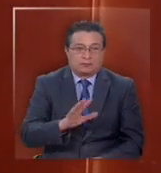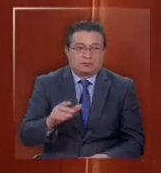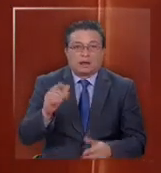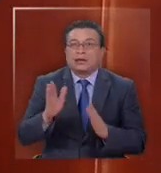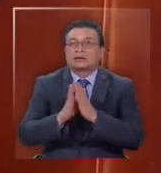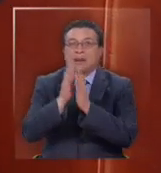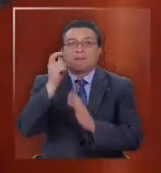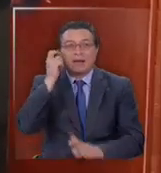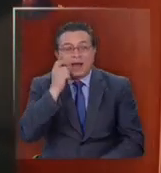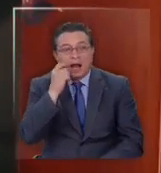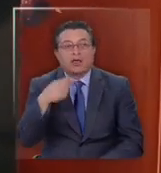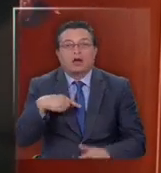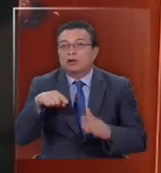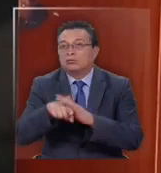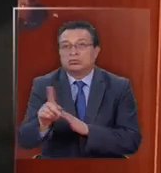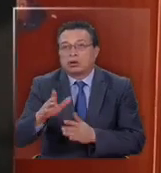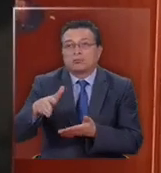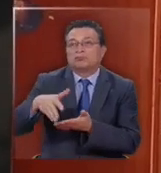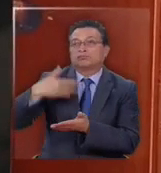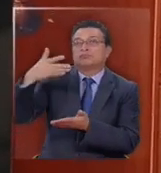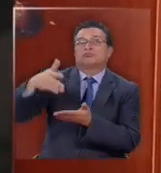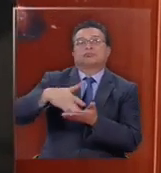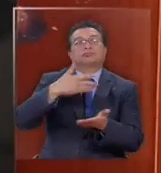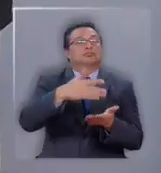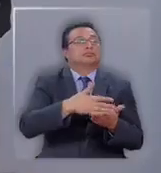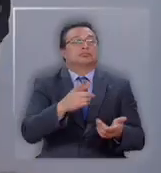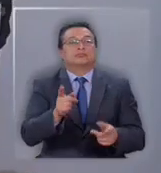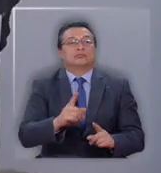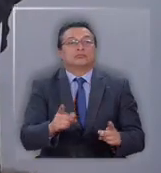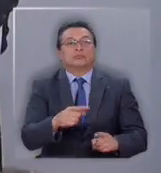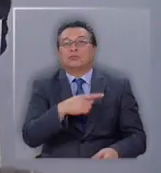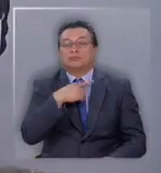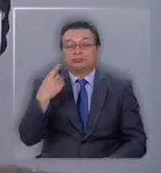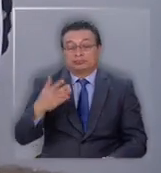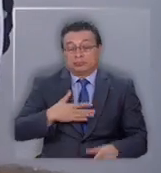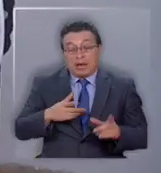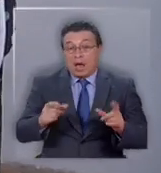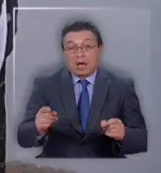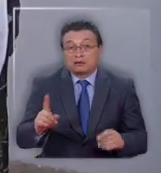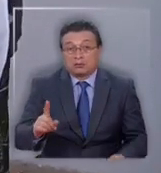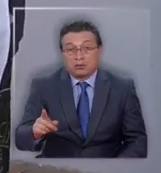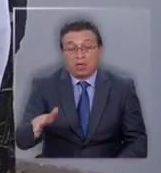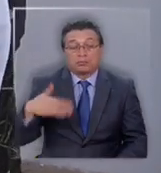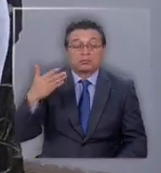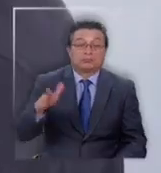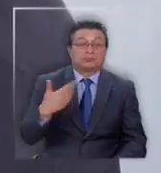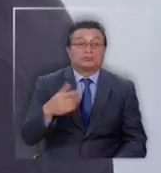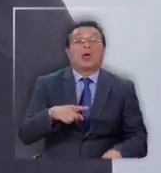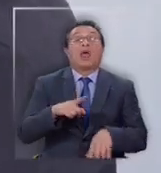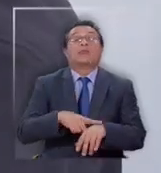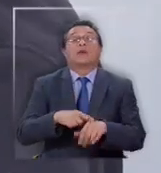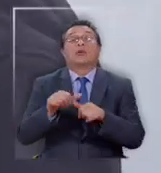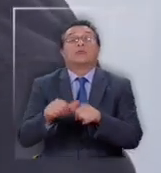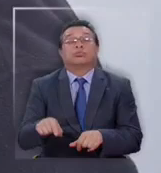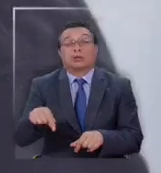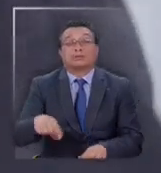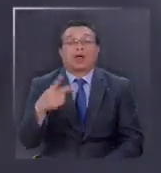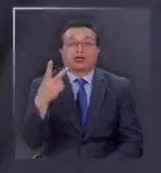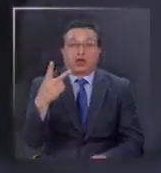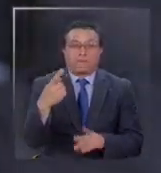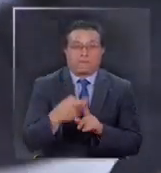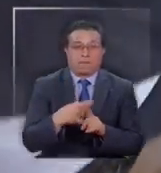ningún albergue me recibieron porque no están aptos para personas con cáncer. ¿Cuánto tiempo lleva acá? Yo llevo